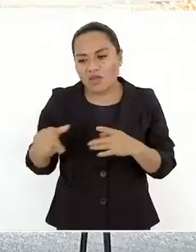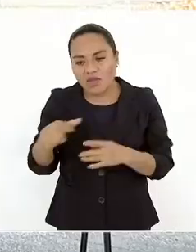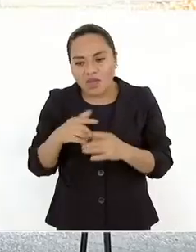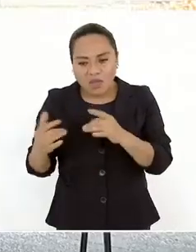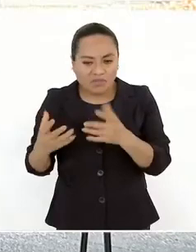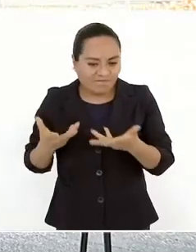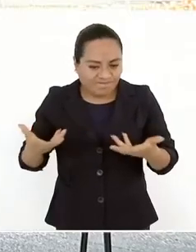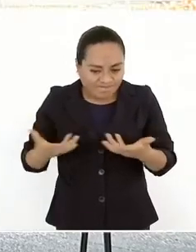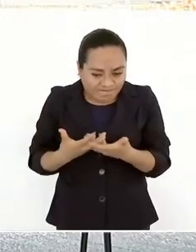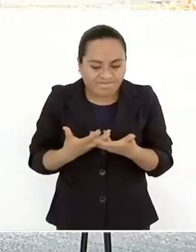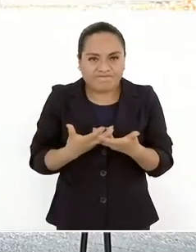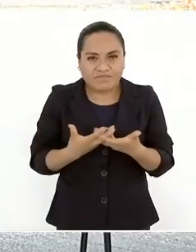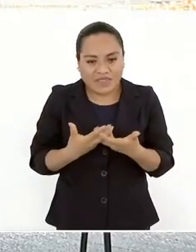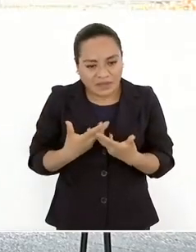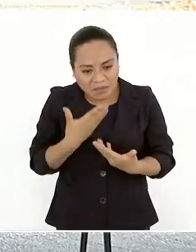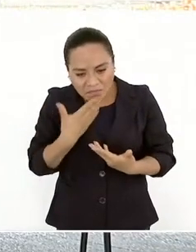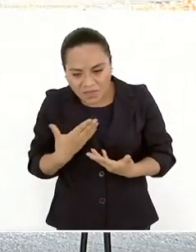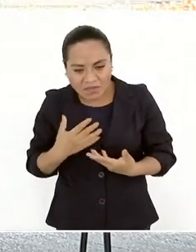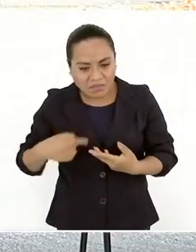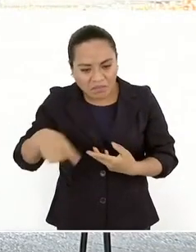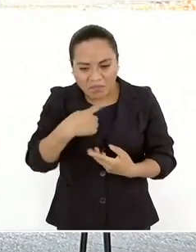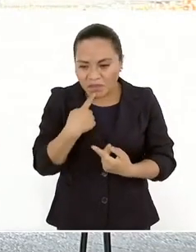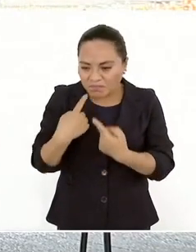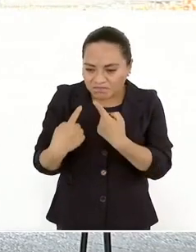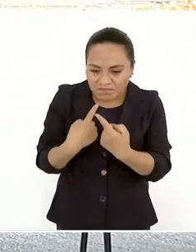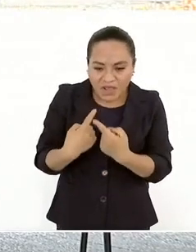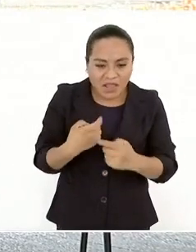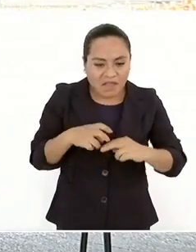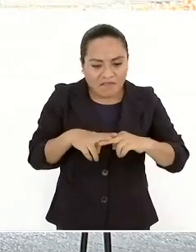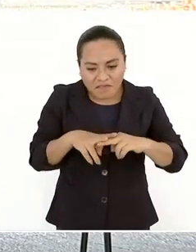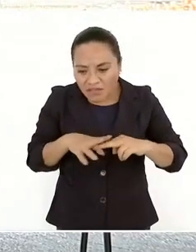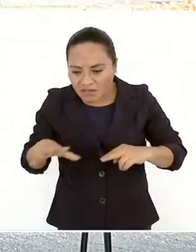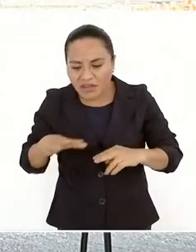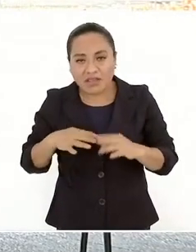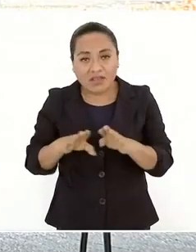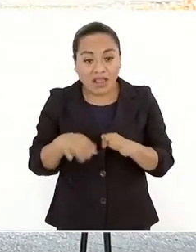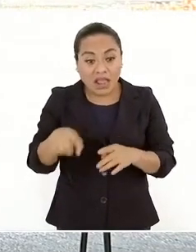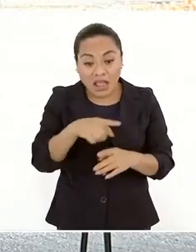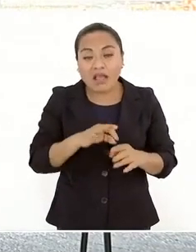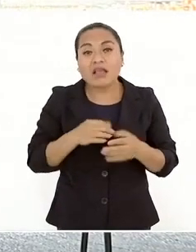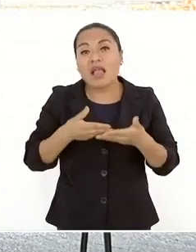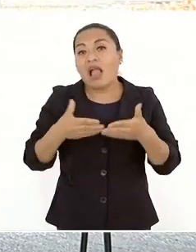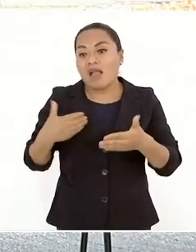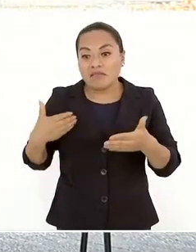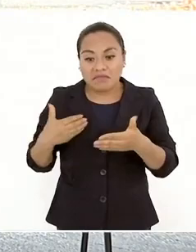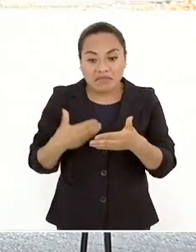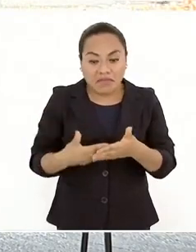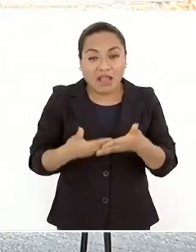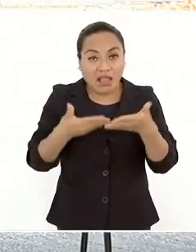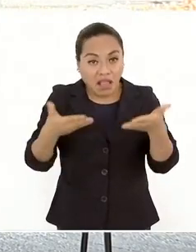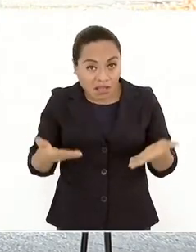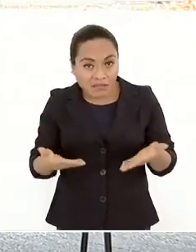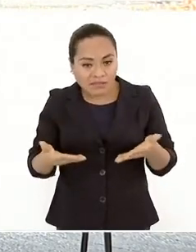ferrocarril. En cuanto a la liberación del derecho de vía, podemos decir que al día de hoy no existe ningún punto en los